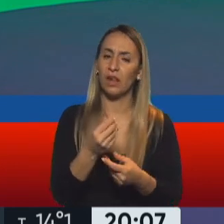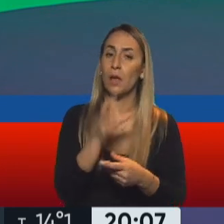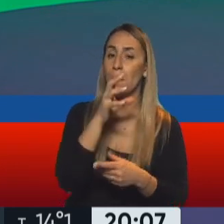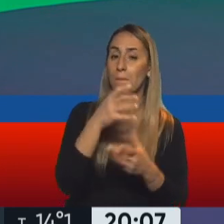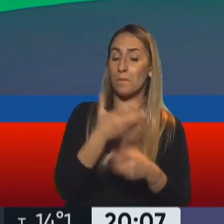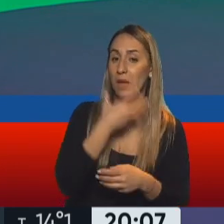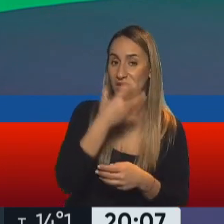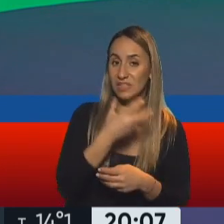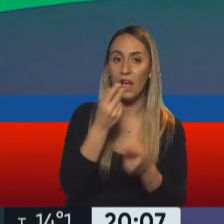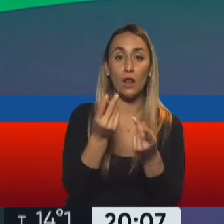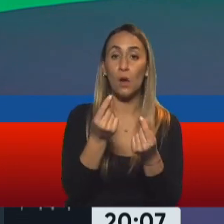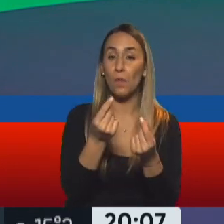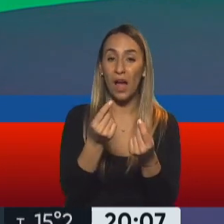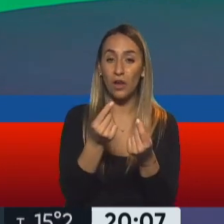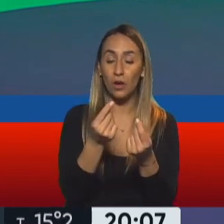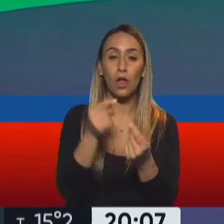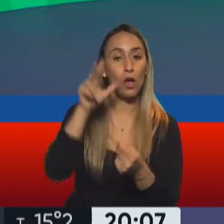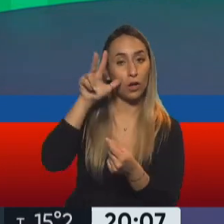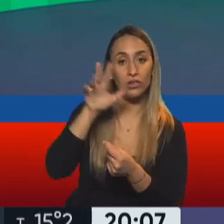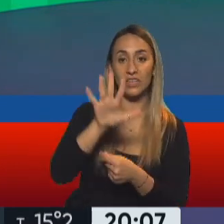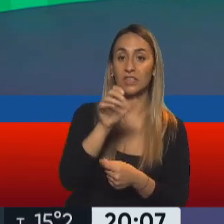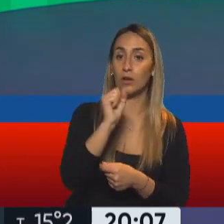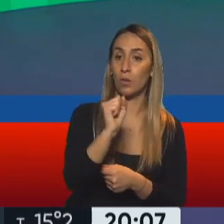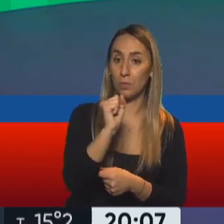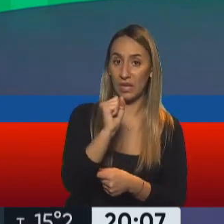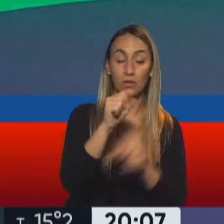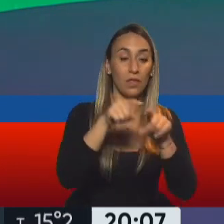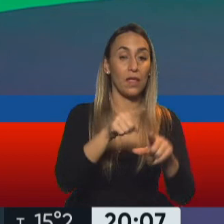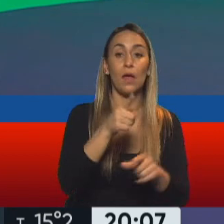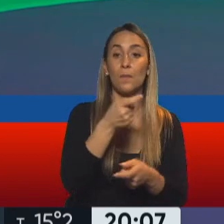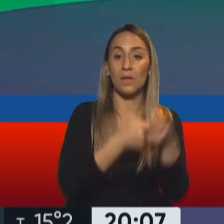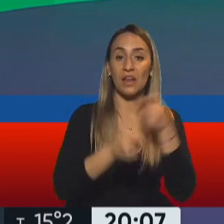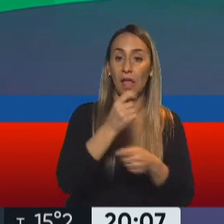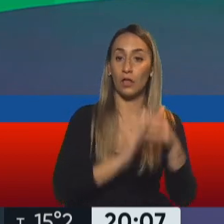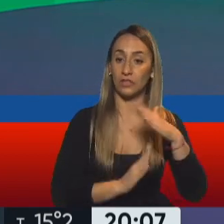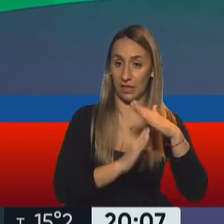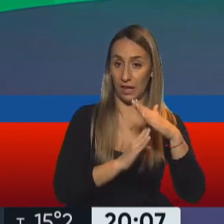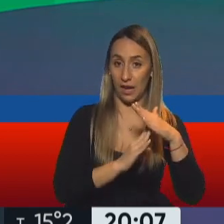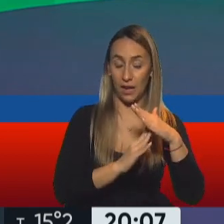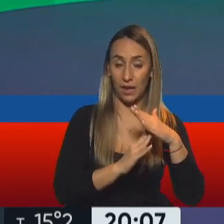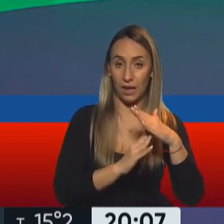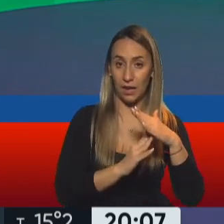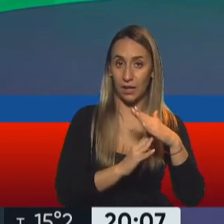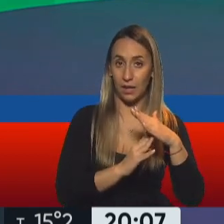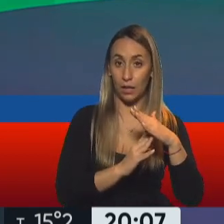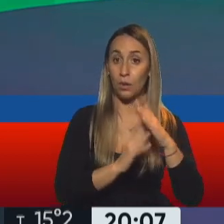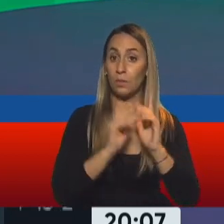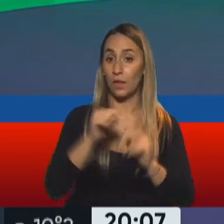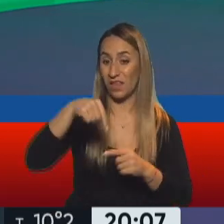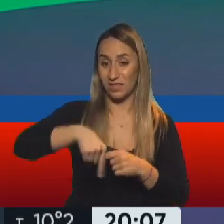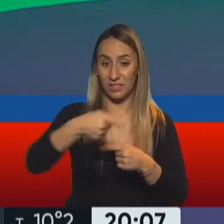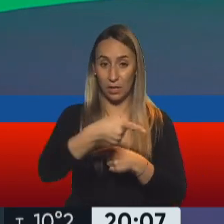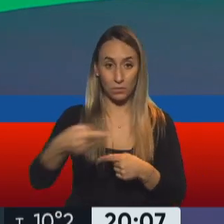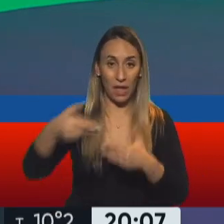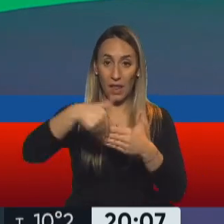referencia, un valor mayorista de 85 pesos en el mercado central. Pero esto es información puntual porque a partir de esta